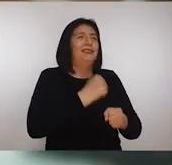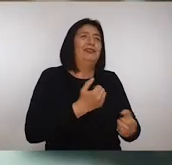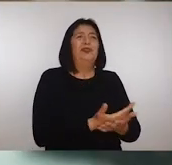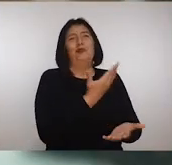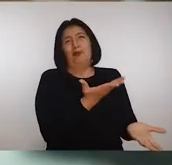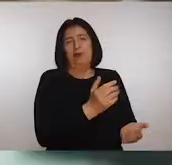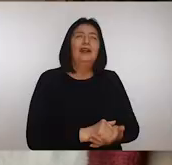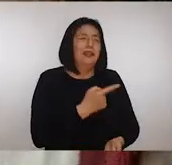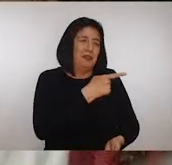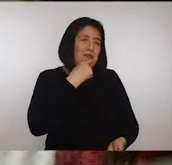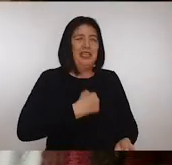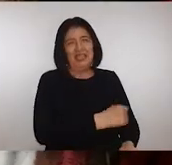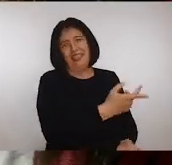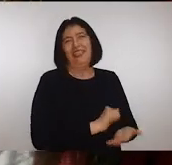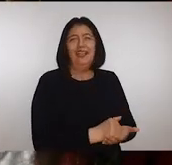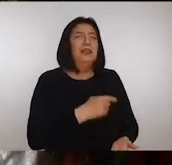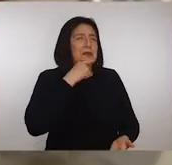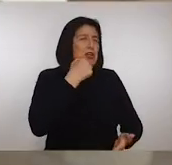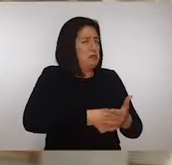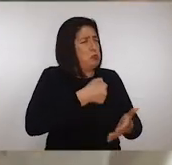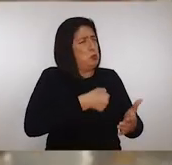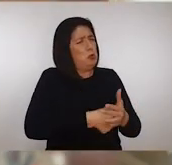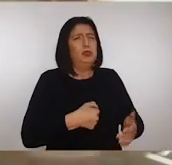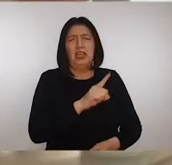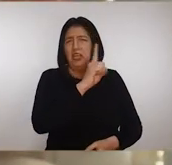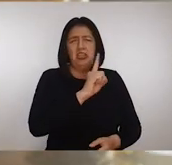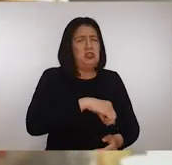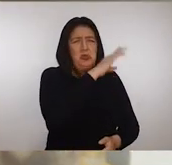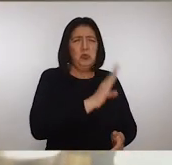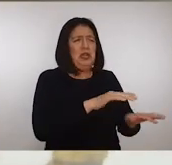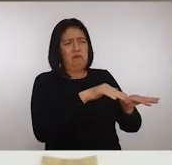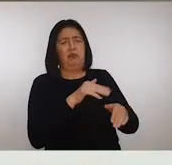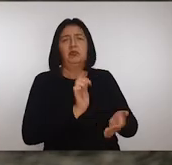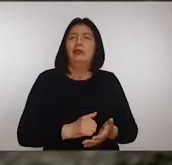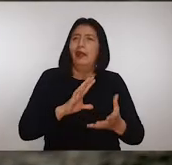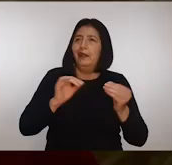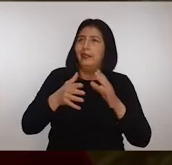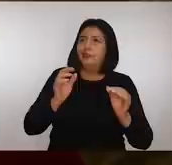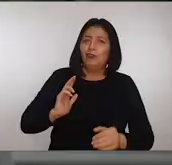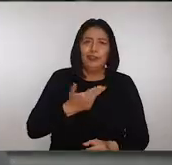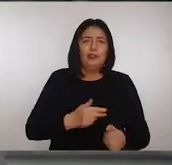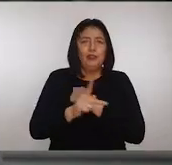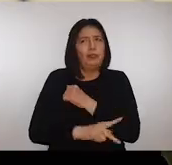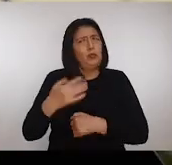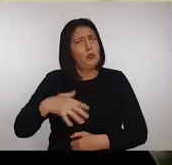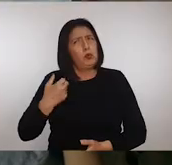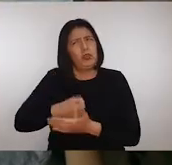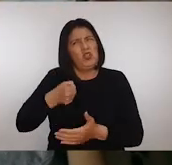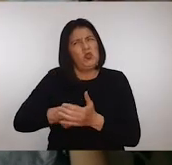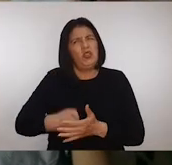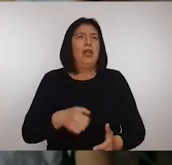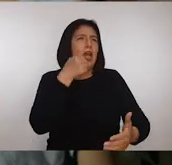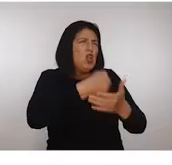invento de mi hija una mujer que lucha y nunca se da por deducir la historia de nuestro país es una